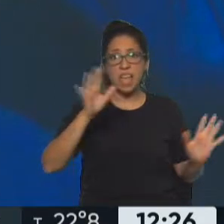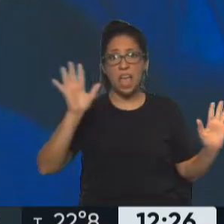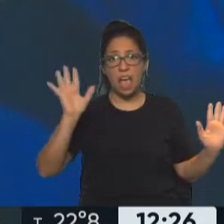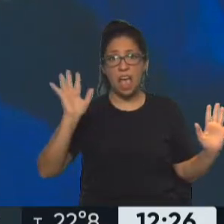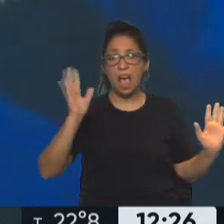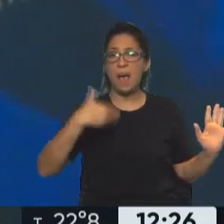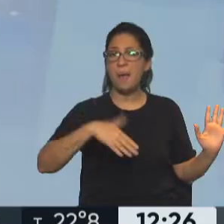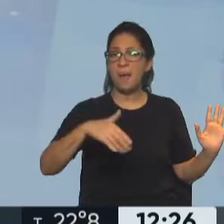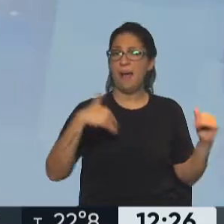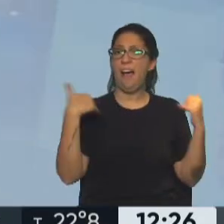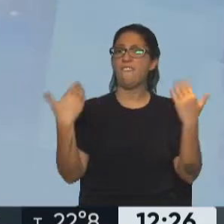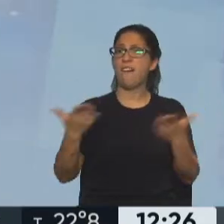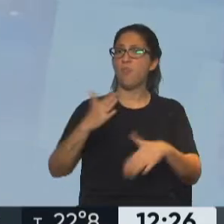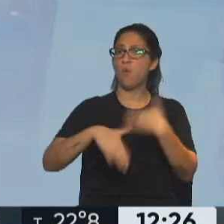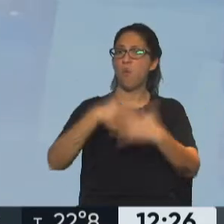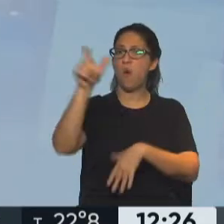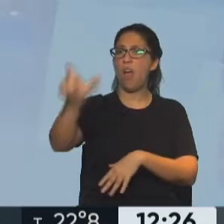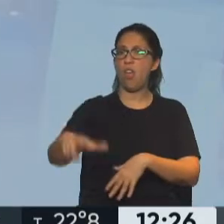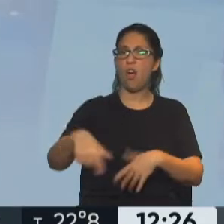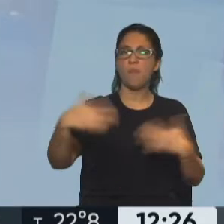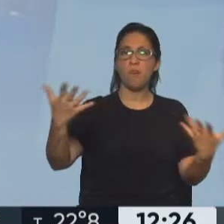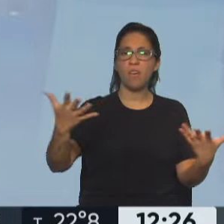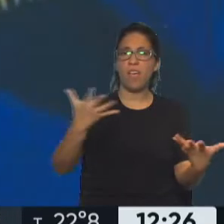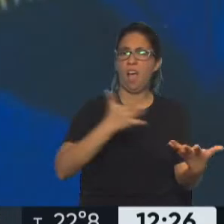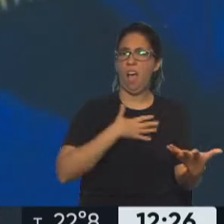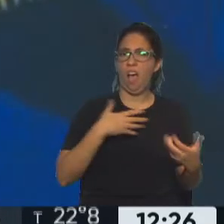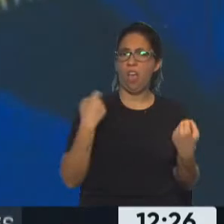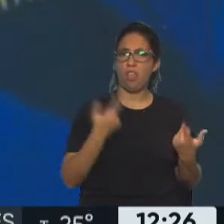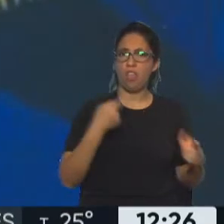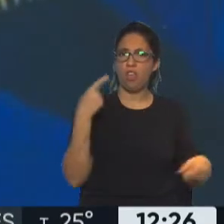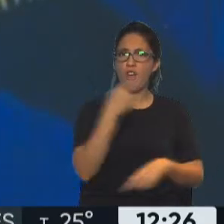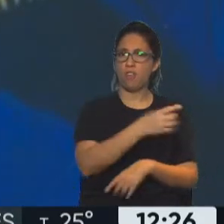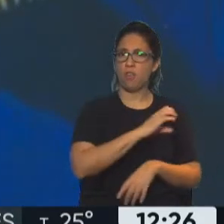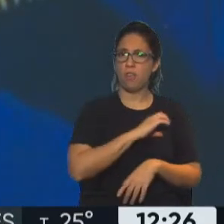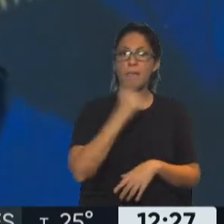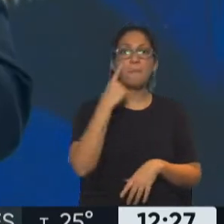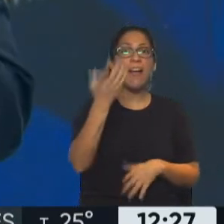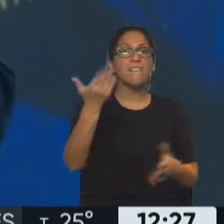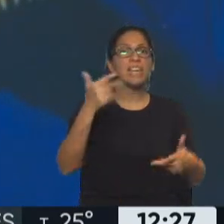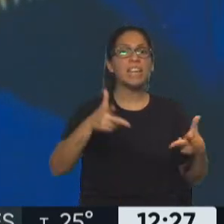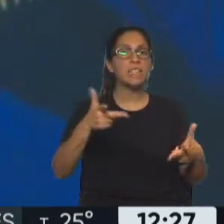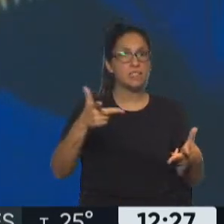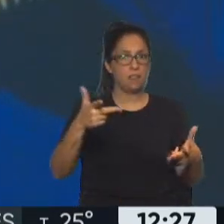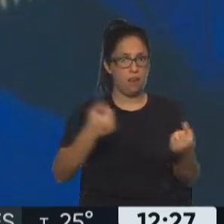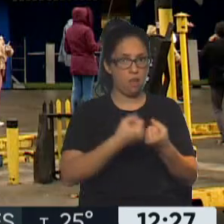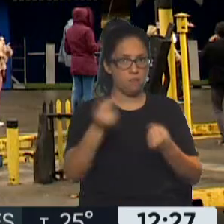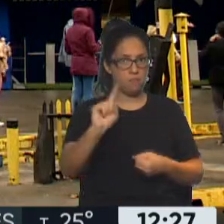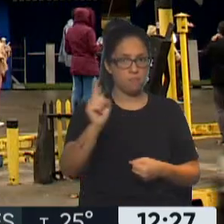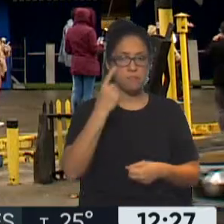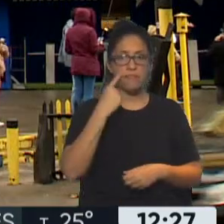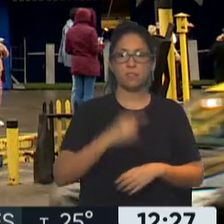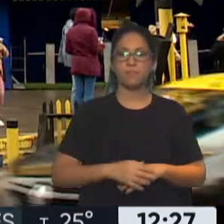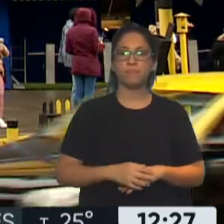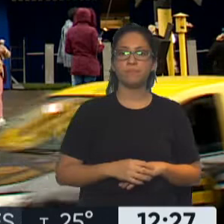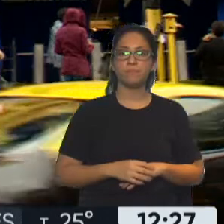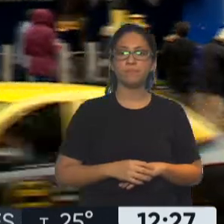van a estar a favor de los jugadores porque dieron absolutamente todo contra Corinthians. Escuchanos porque vamos. No es tan así, mirá. Sí, para